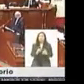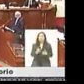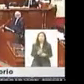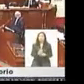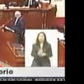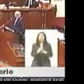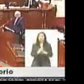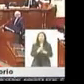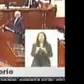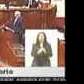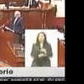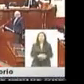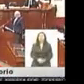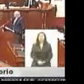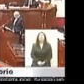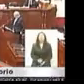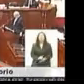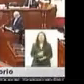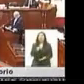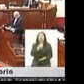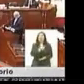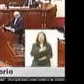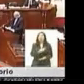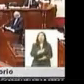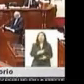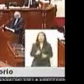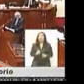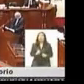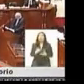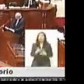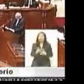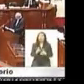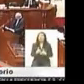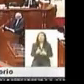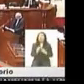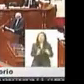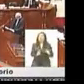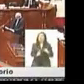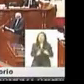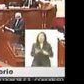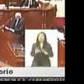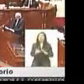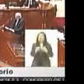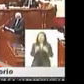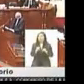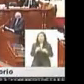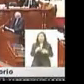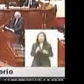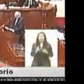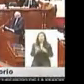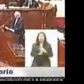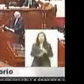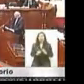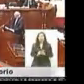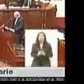seguridad y defensa nacional. Que diga el ministro cómo es esto compatible con el derecho de acceso a la información pública